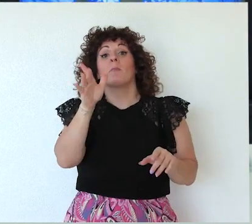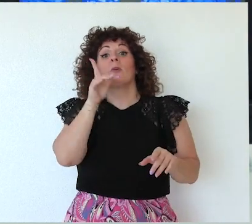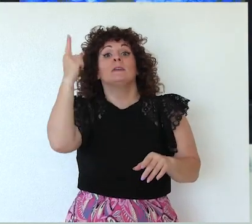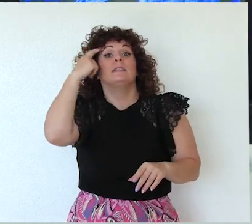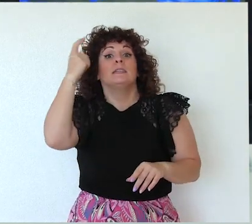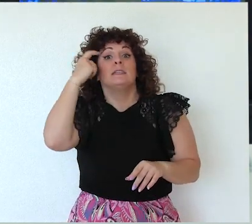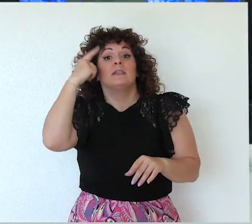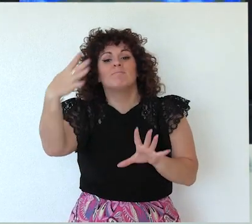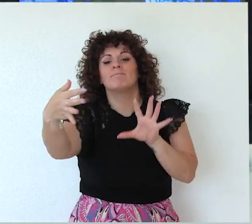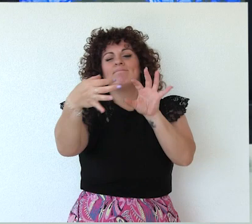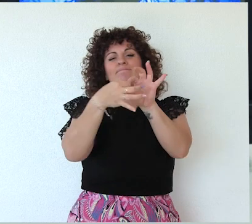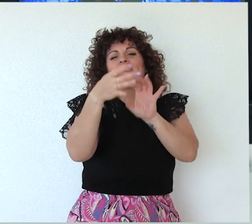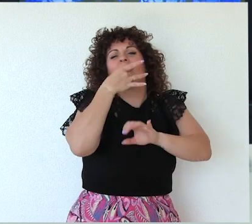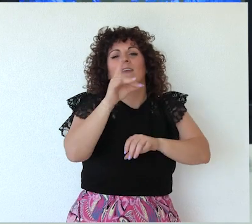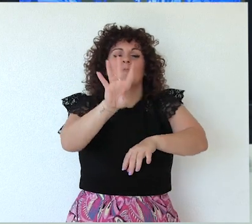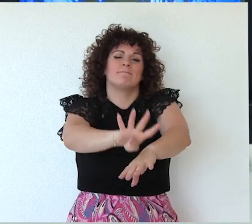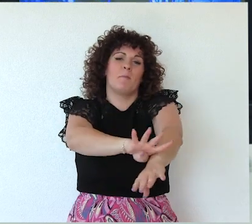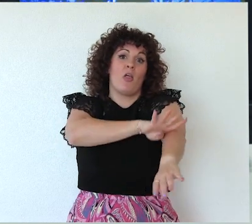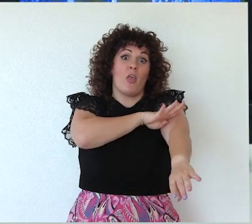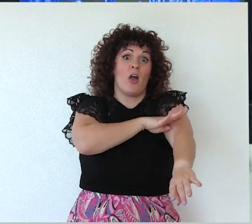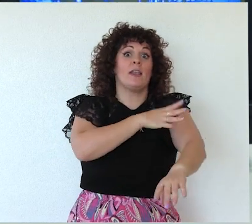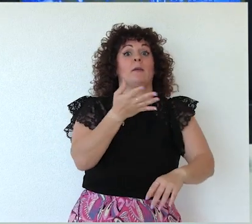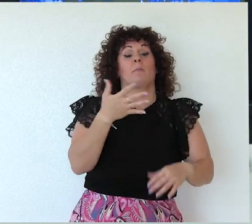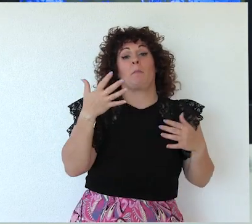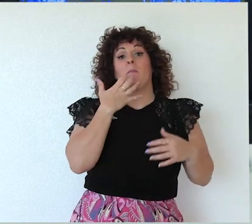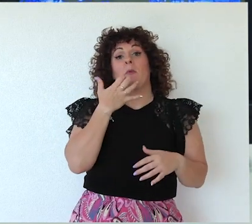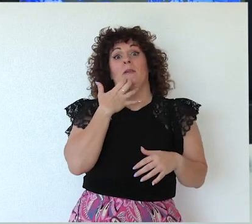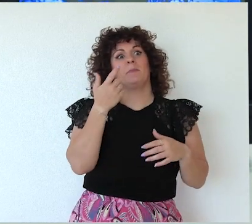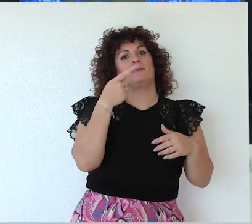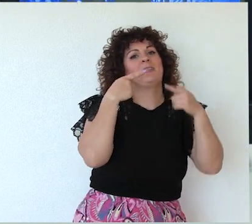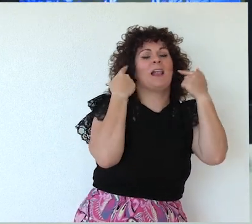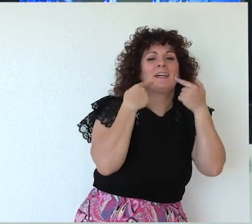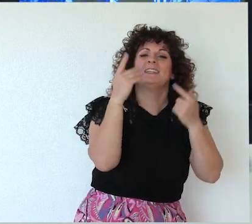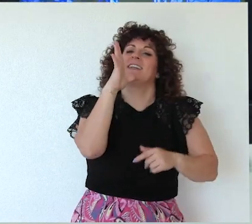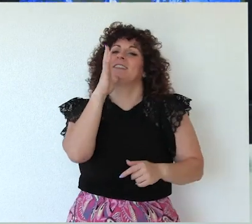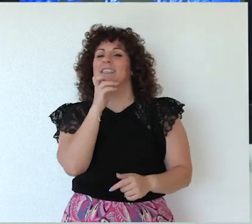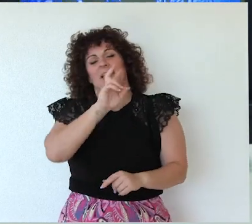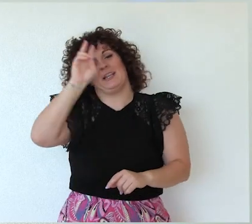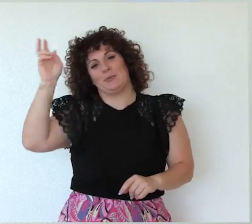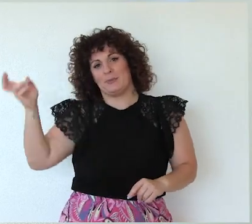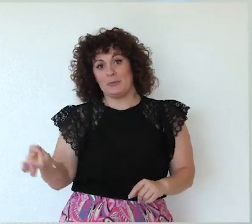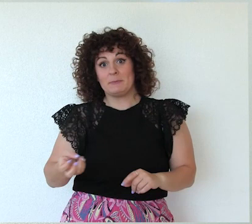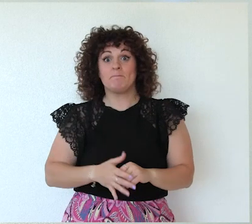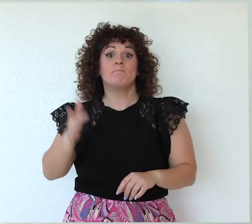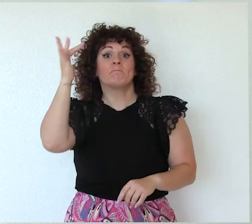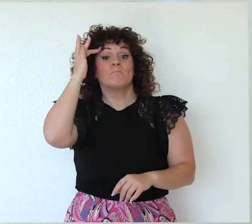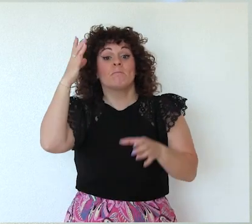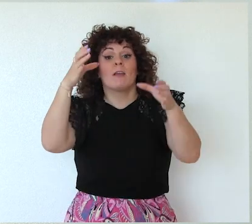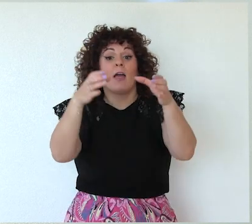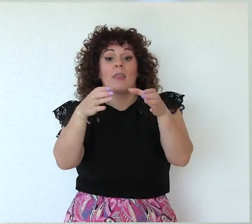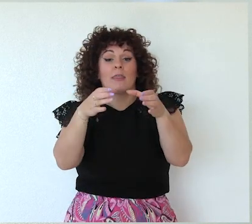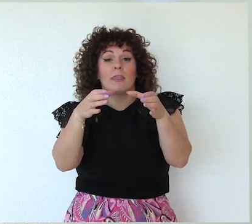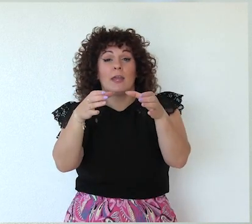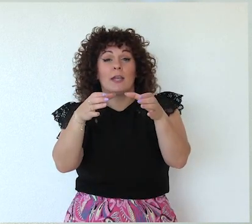los recuerdos van asociados a emociones, alegría, tristeza, etc. El